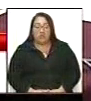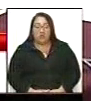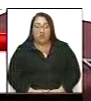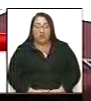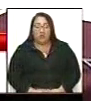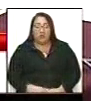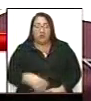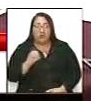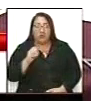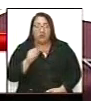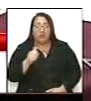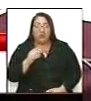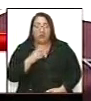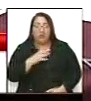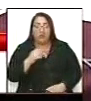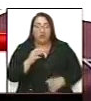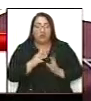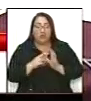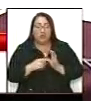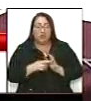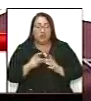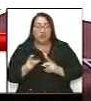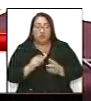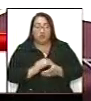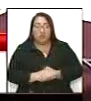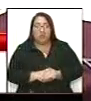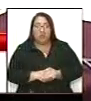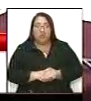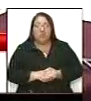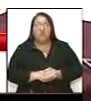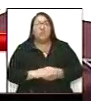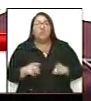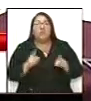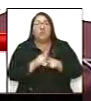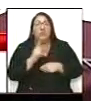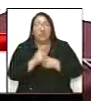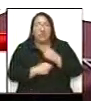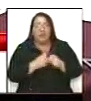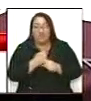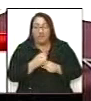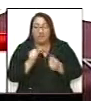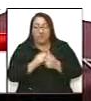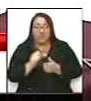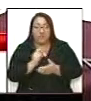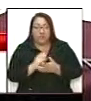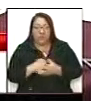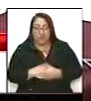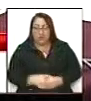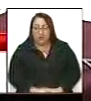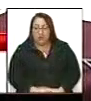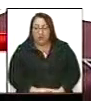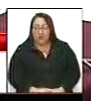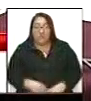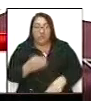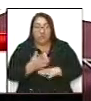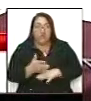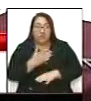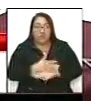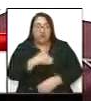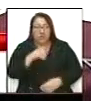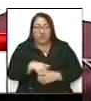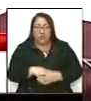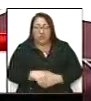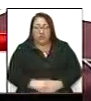y regionales, y también reduce a un año la inscripción, a un año antes de la fecha de las